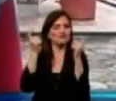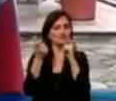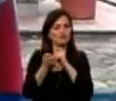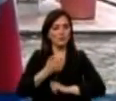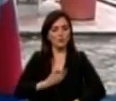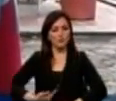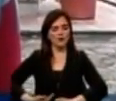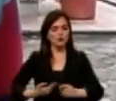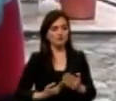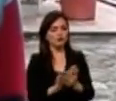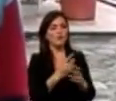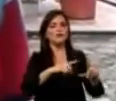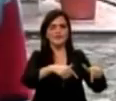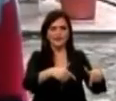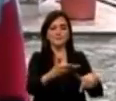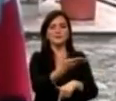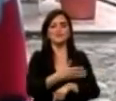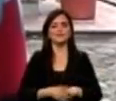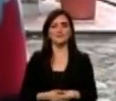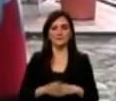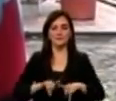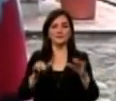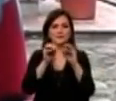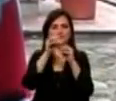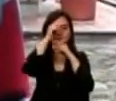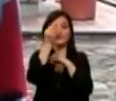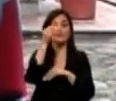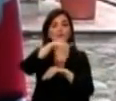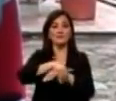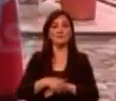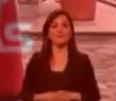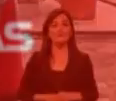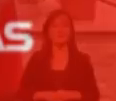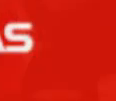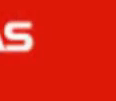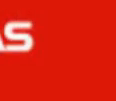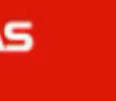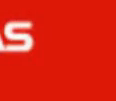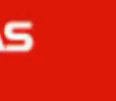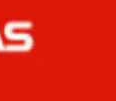transición del nuevo gobierno. Volvemos con ustedes a los estudios. Una buena tarde para todos.